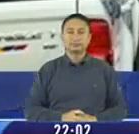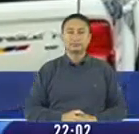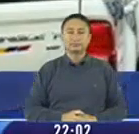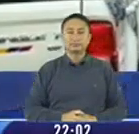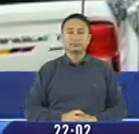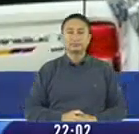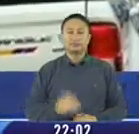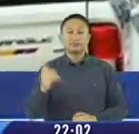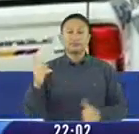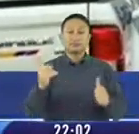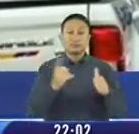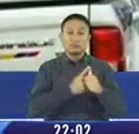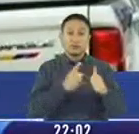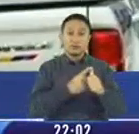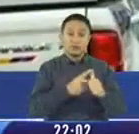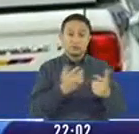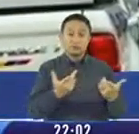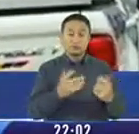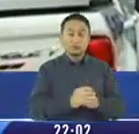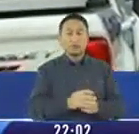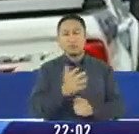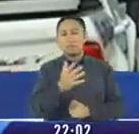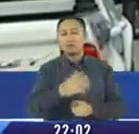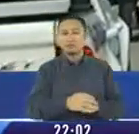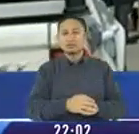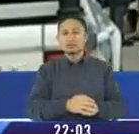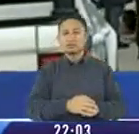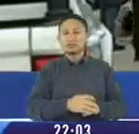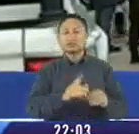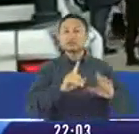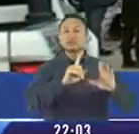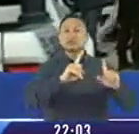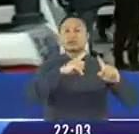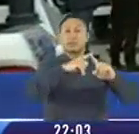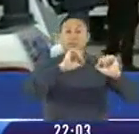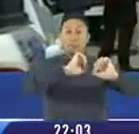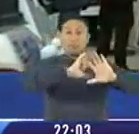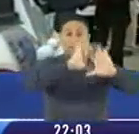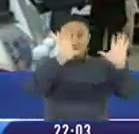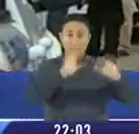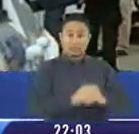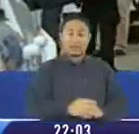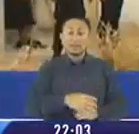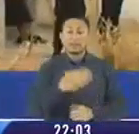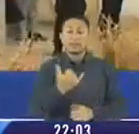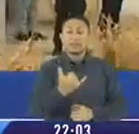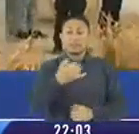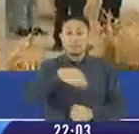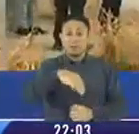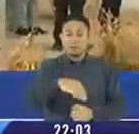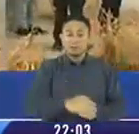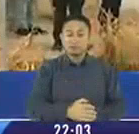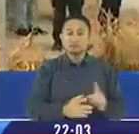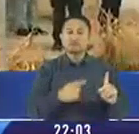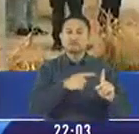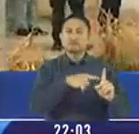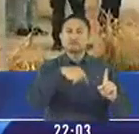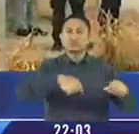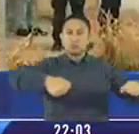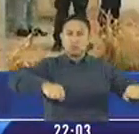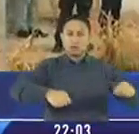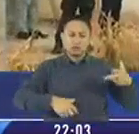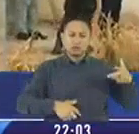El primer suceso se registró alrededor de las 6:30 de la mañana en este miércoles. La víctima viajaba sobre